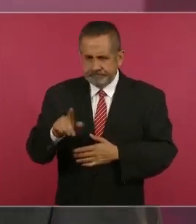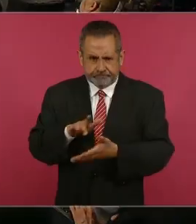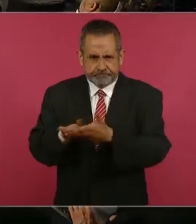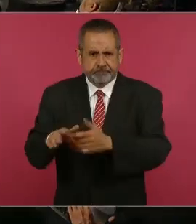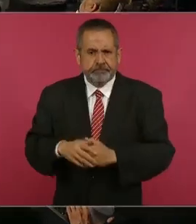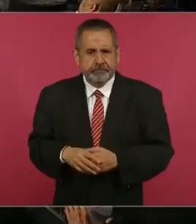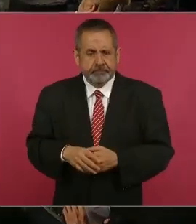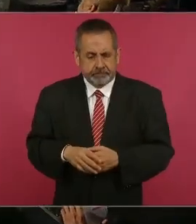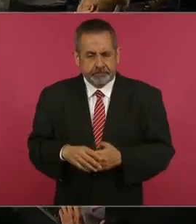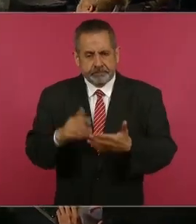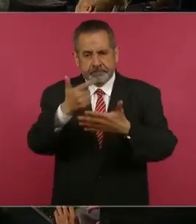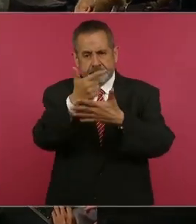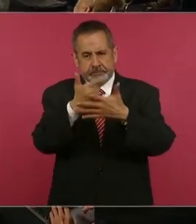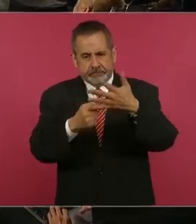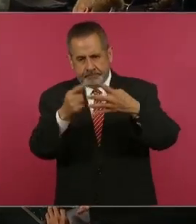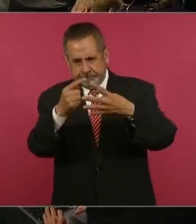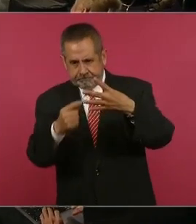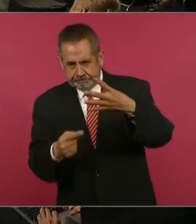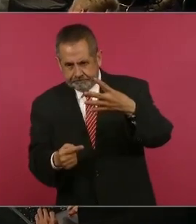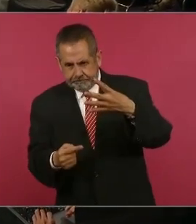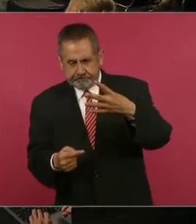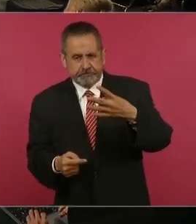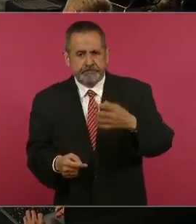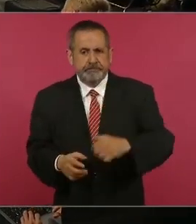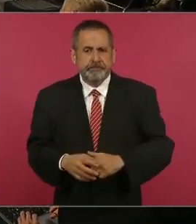bien, quedó una lista.